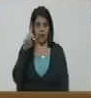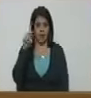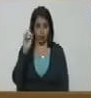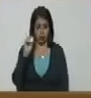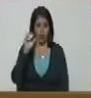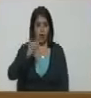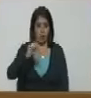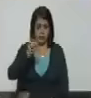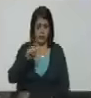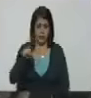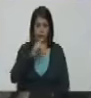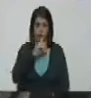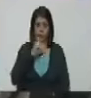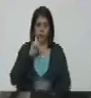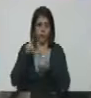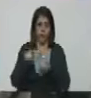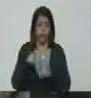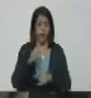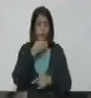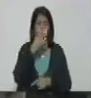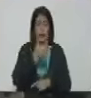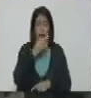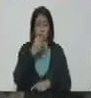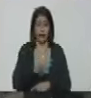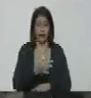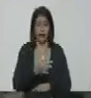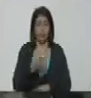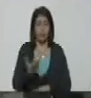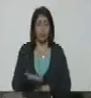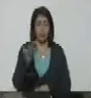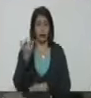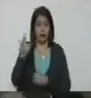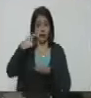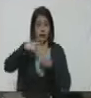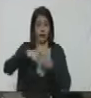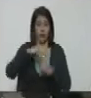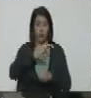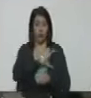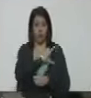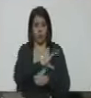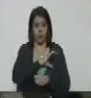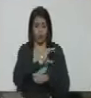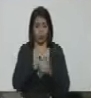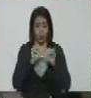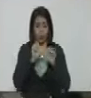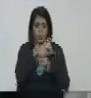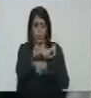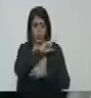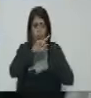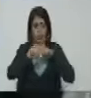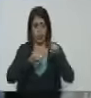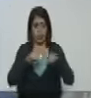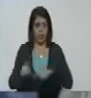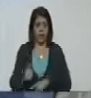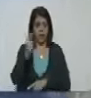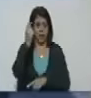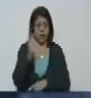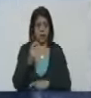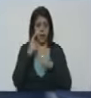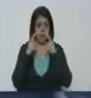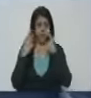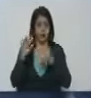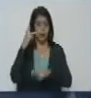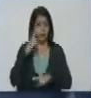sí. Bueno, muy buenas tardes, distinguidos miembros de la Junta Directiva de esta Asamblea Nacional, colegas diputados y diputadas de